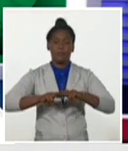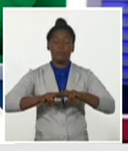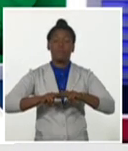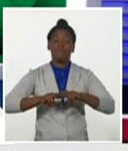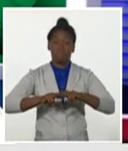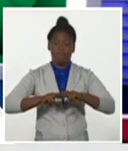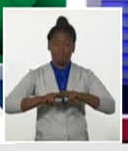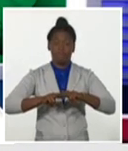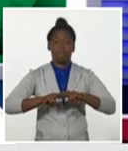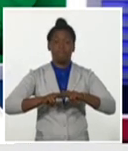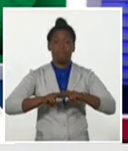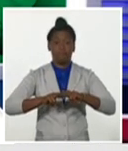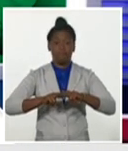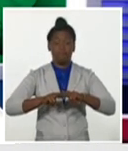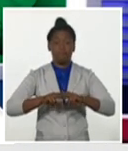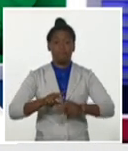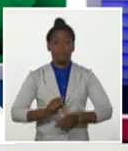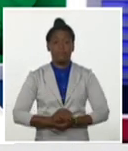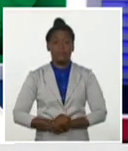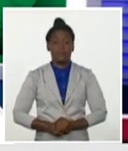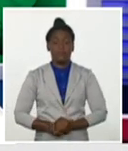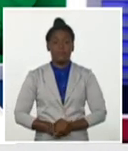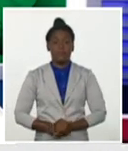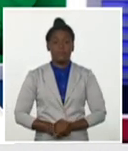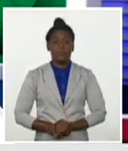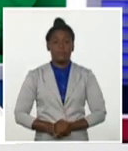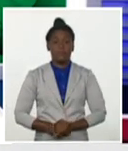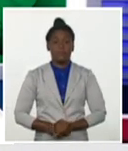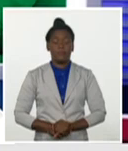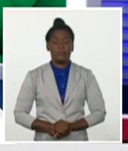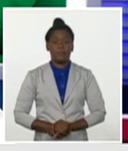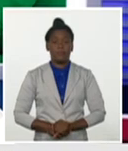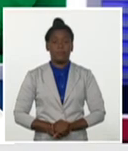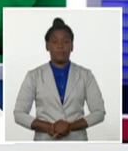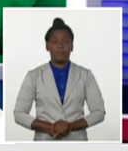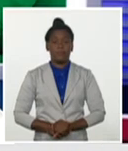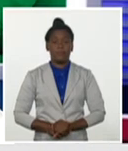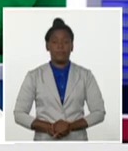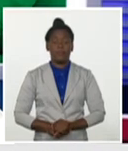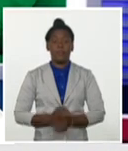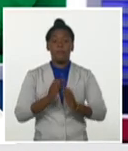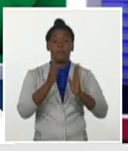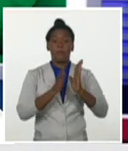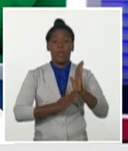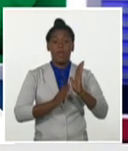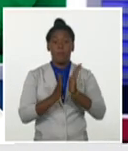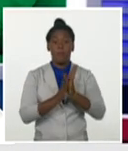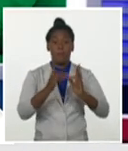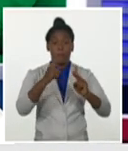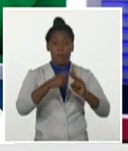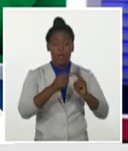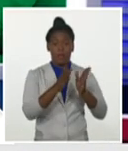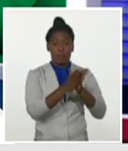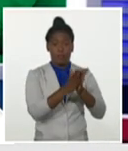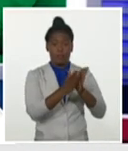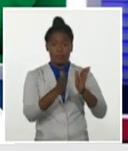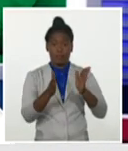diagnosticados a La Habana. Y del total de mayo, nos decía la doctora